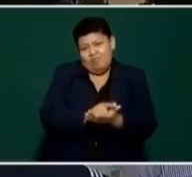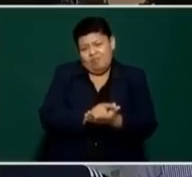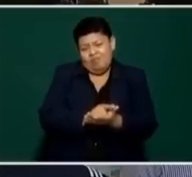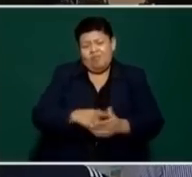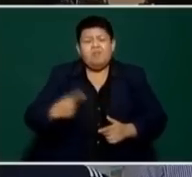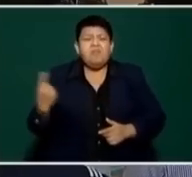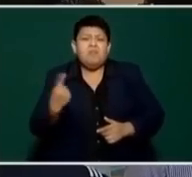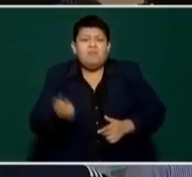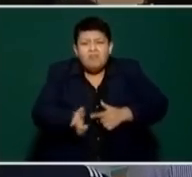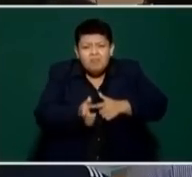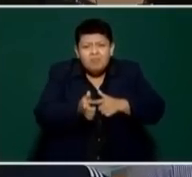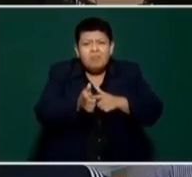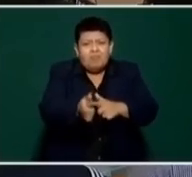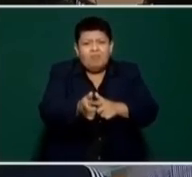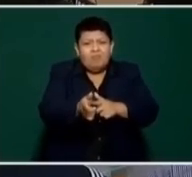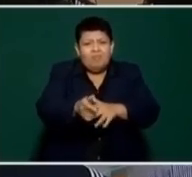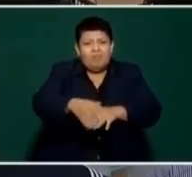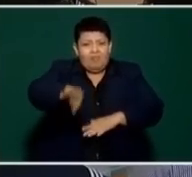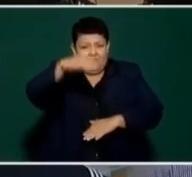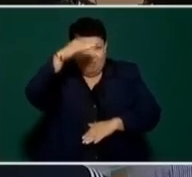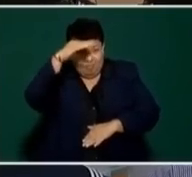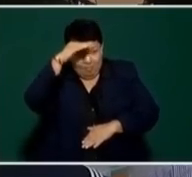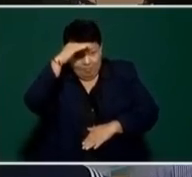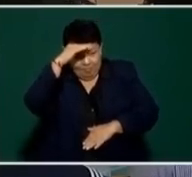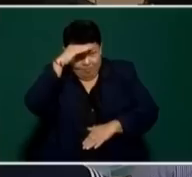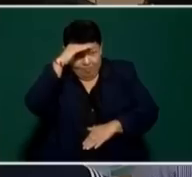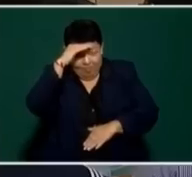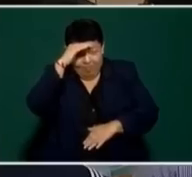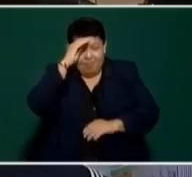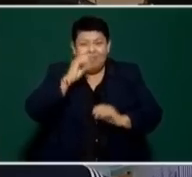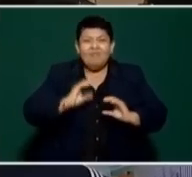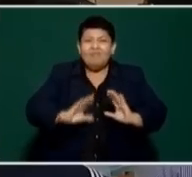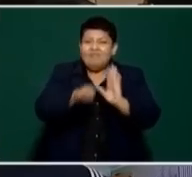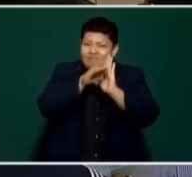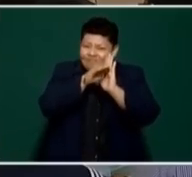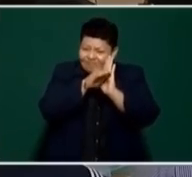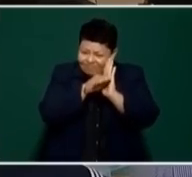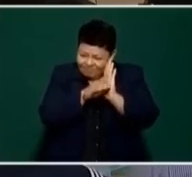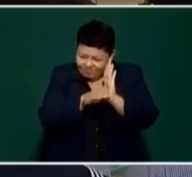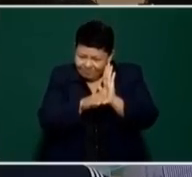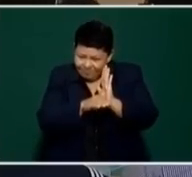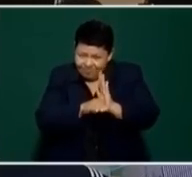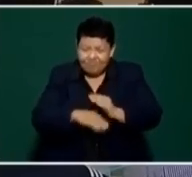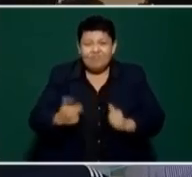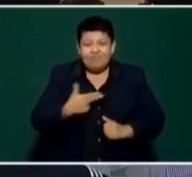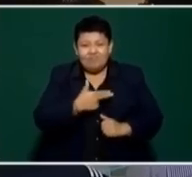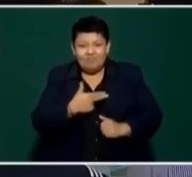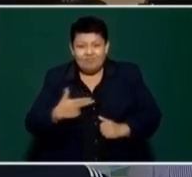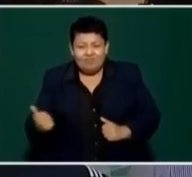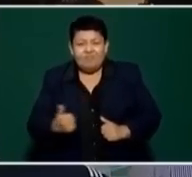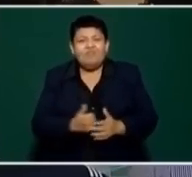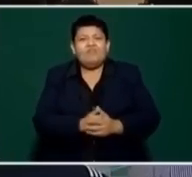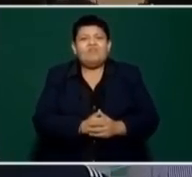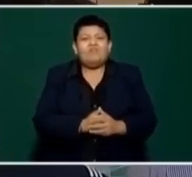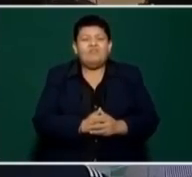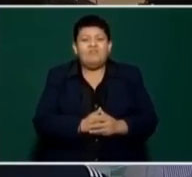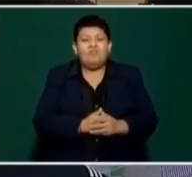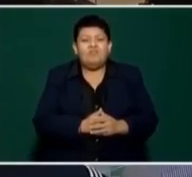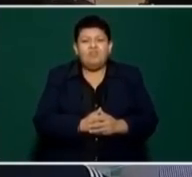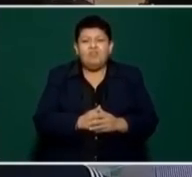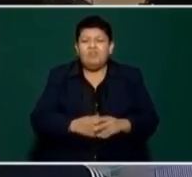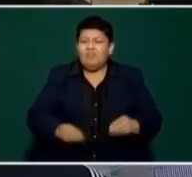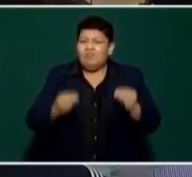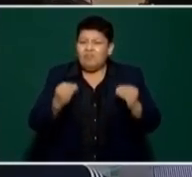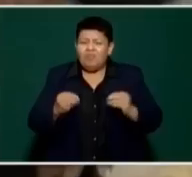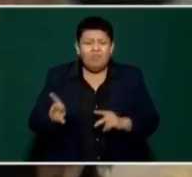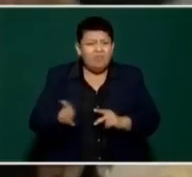llegar y analizar y quizá regular? En las benditas redes sociales me llegaron muchas preguntas